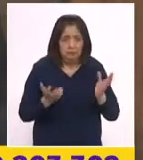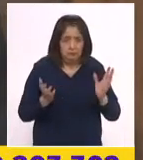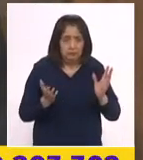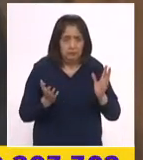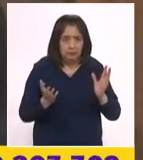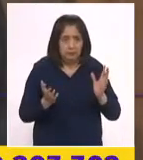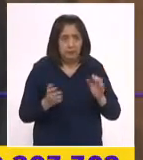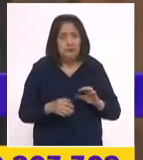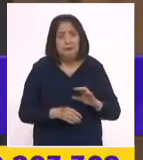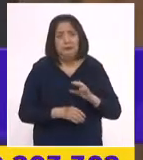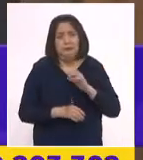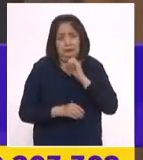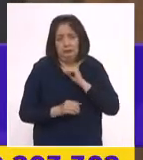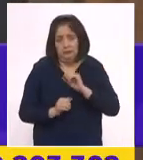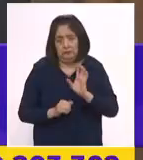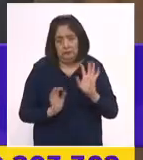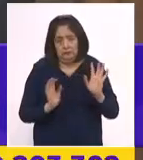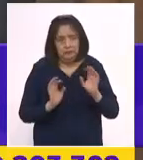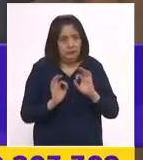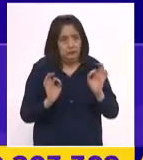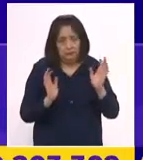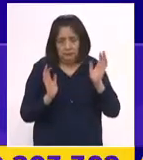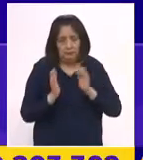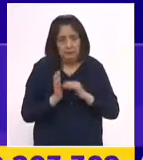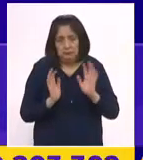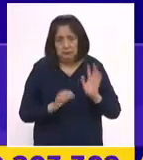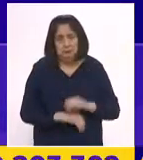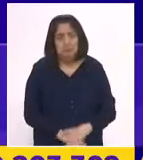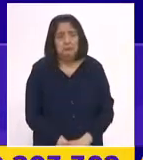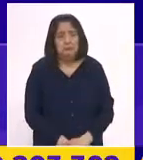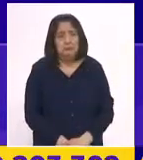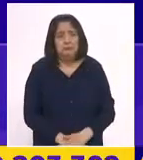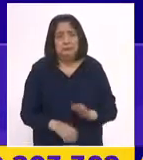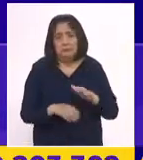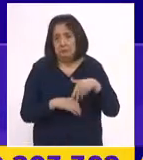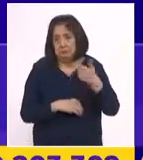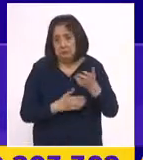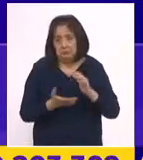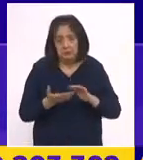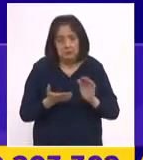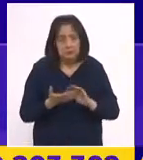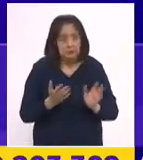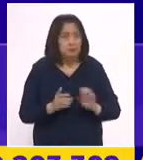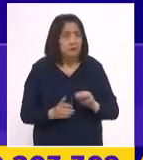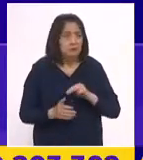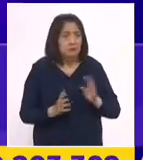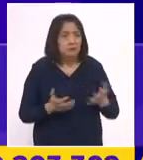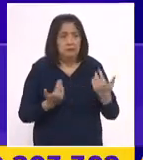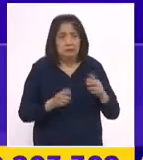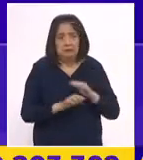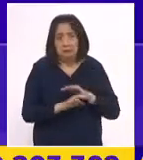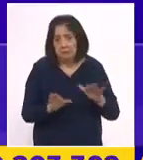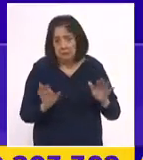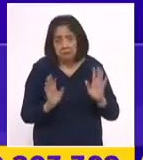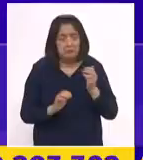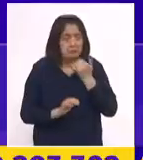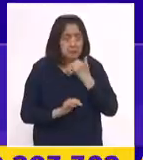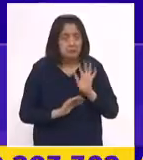propio de la tercera edad. Nada más que acotar. Tras pedir disculpas, el canciller dio por zanjado el